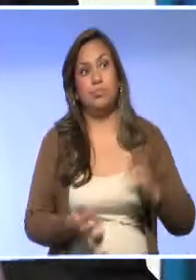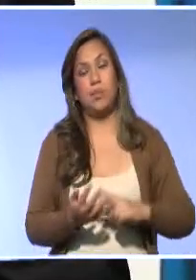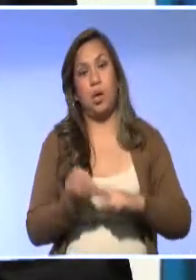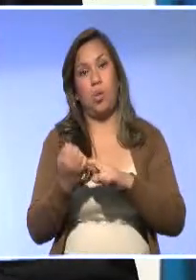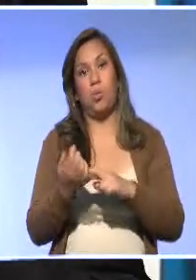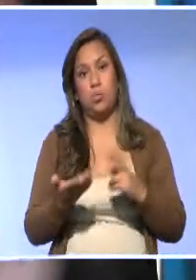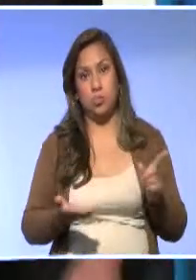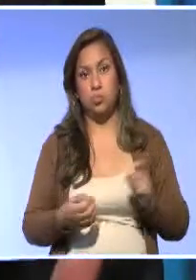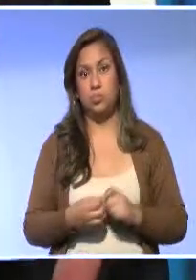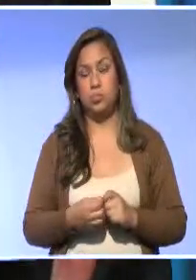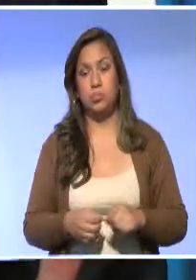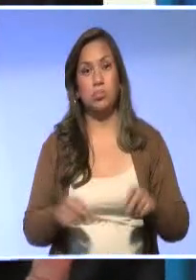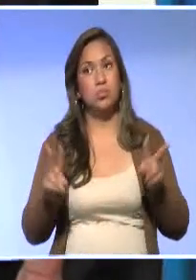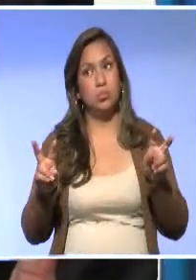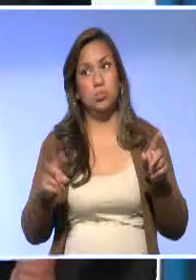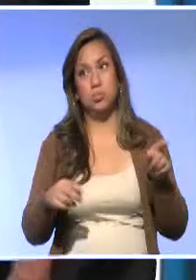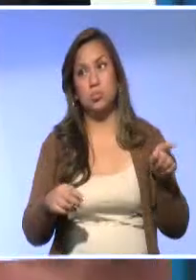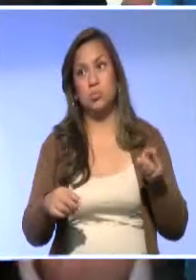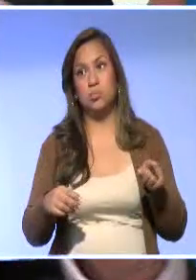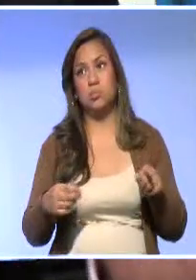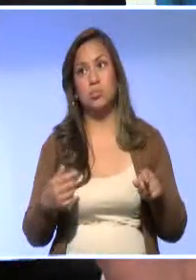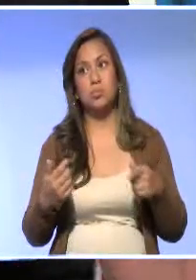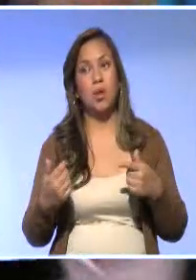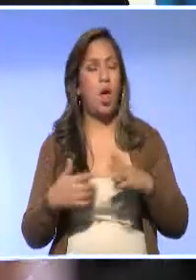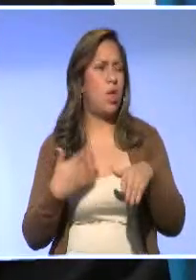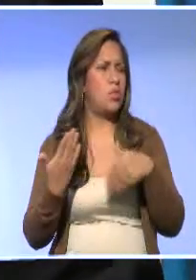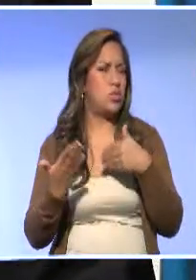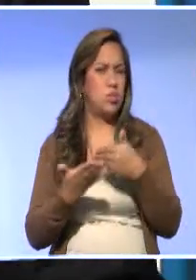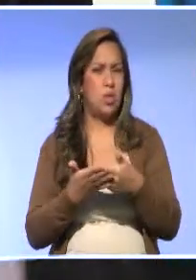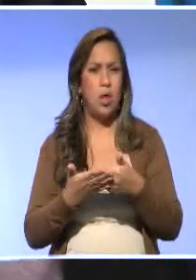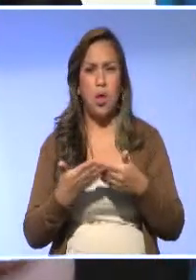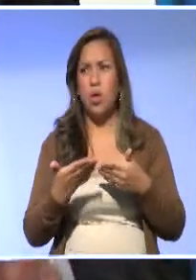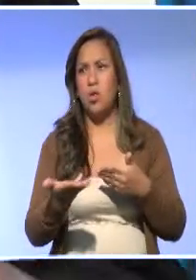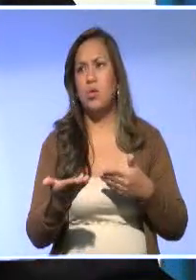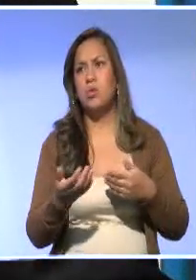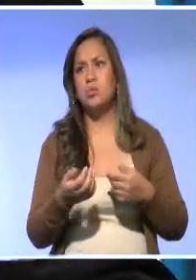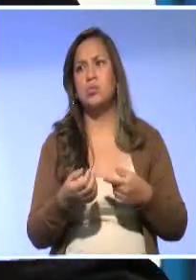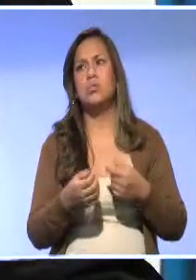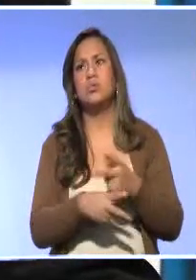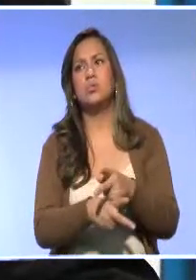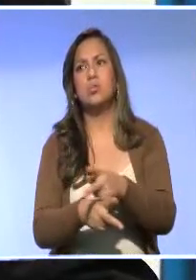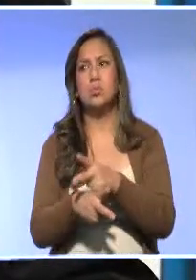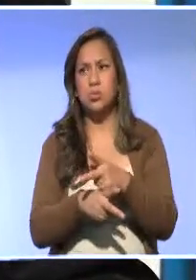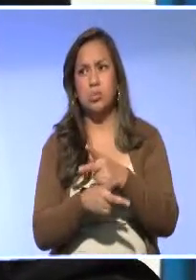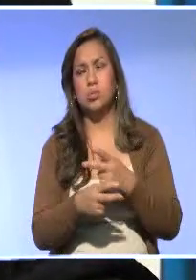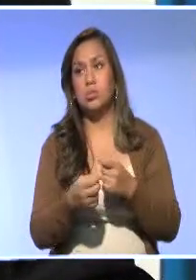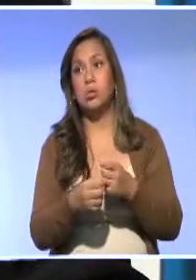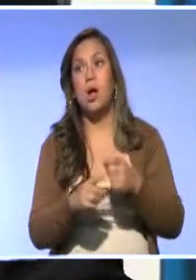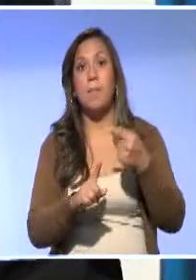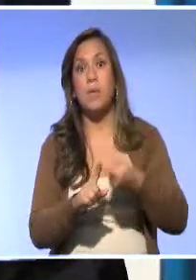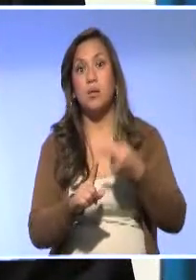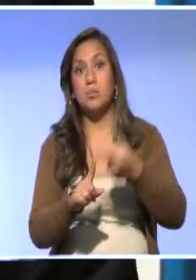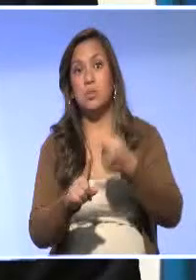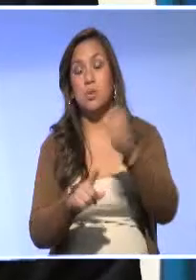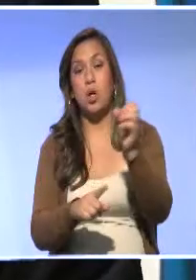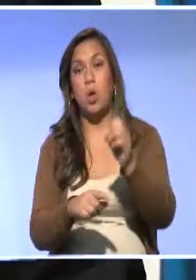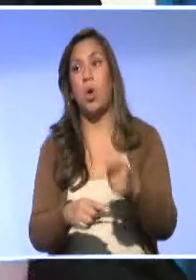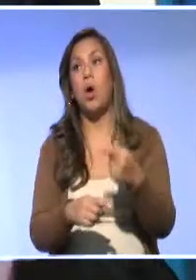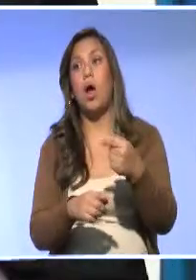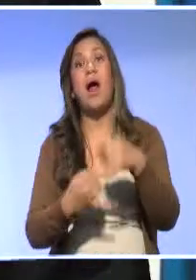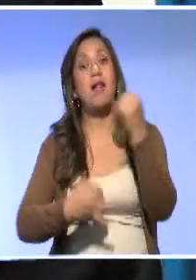no es un tema general no es un tema que se puede decir a todos se les aconseja mensualizado a todos se les aconseja dejar para el mes de diciembre